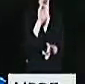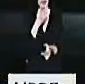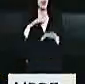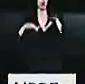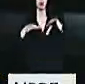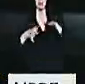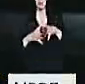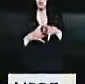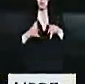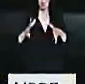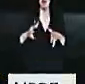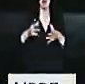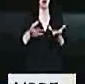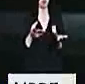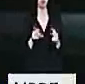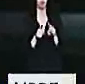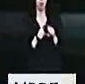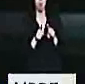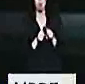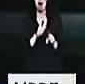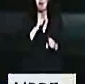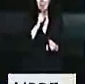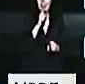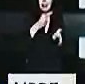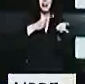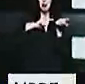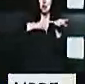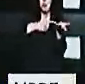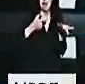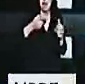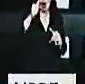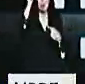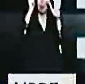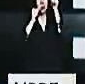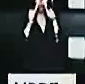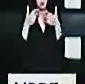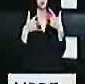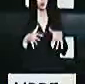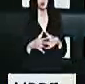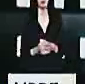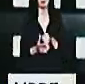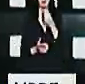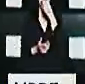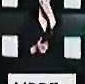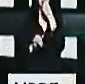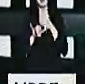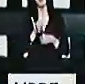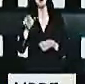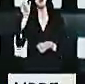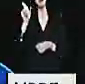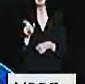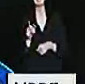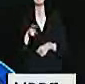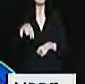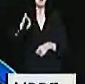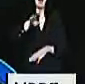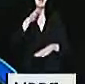muy sofisticadas. Sí. Vitrectomía, que son aquellas cosas que son desafiantes para un profesional de la salud. Y después vuelve a